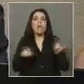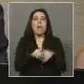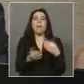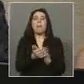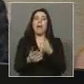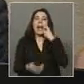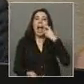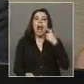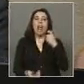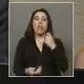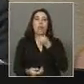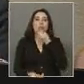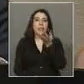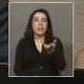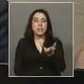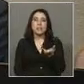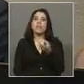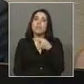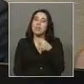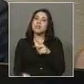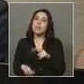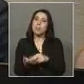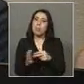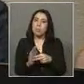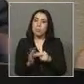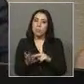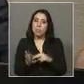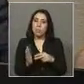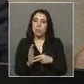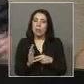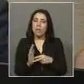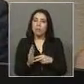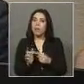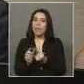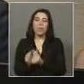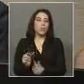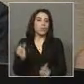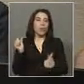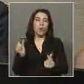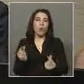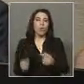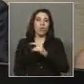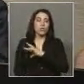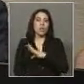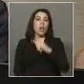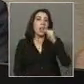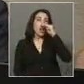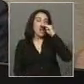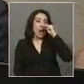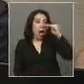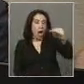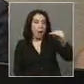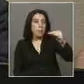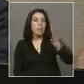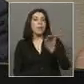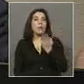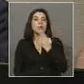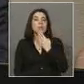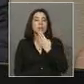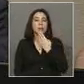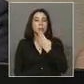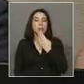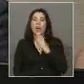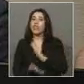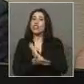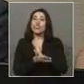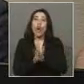Entonces nos encontramos con un problema que cruza al país, no solo en el campo, en la ruralidad, sino al país en